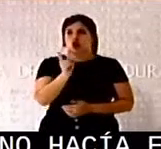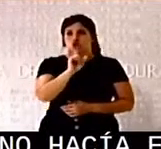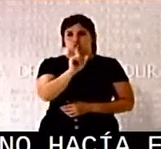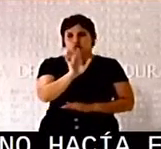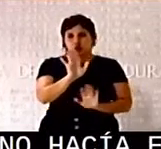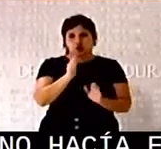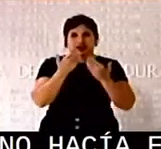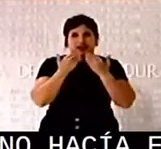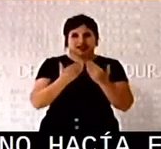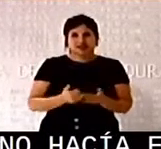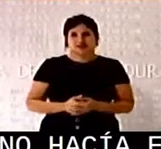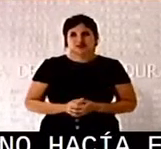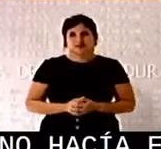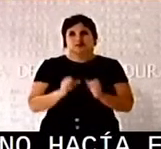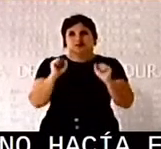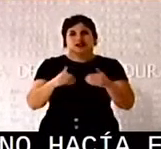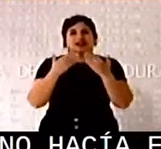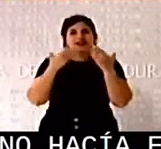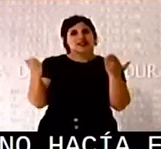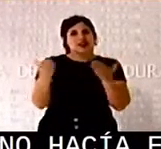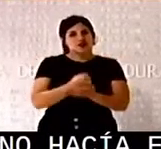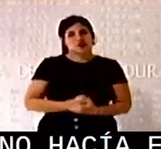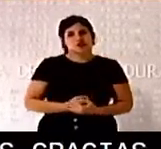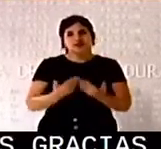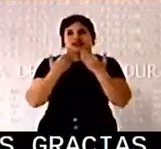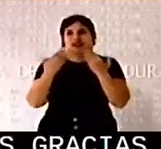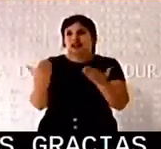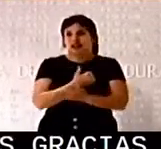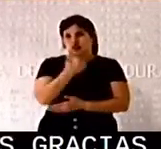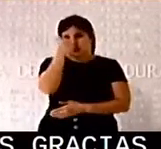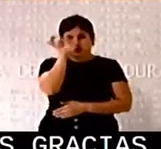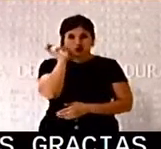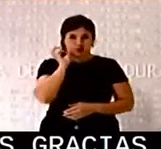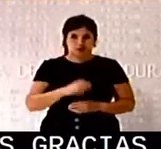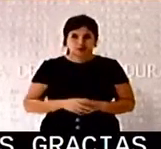hacía el gesto de que no. Muchas gracias. Vale, pues muchas gracias a todos. Muchas gracias a todos.